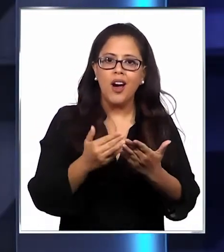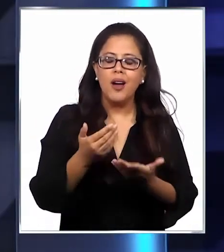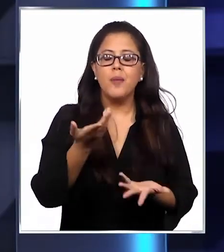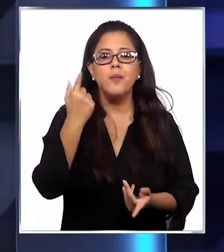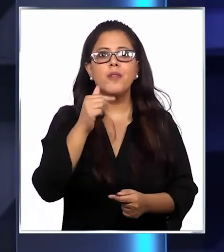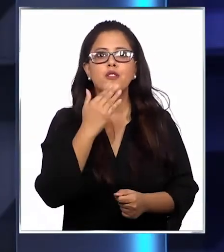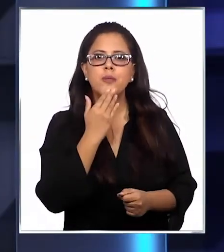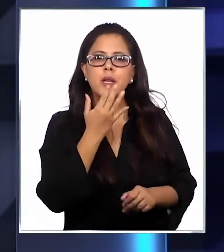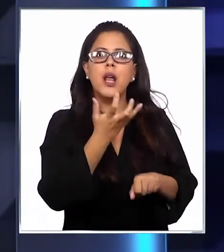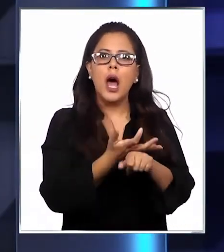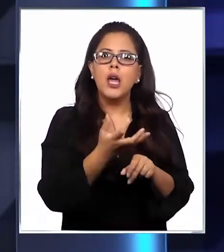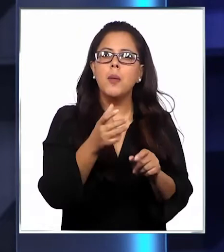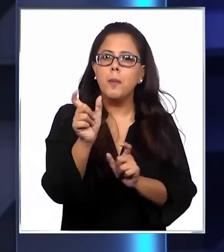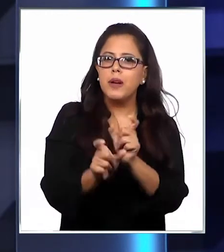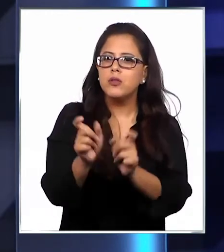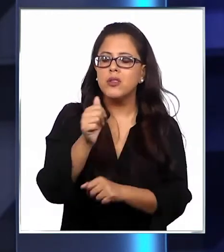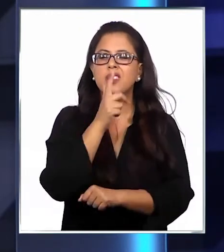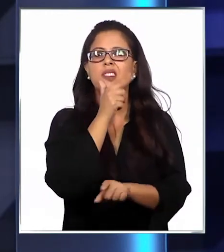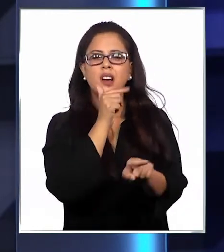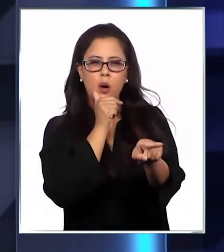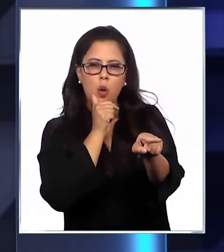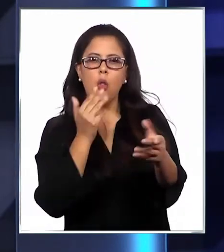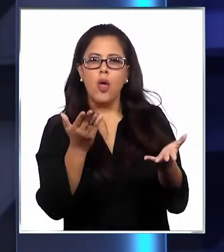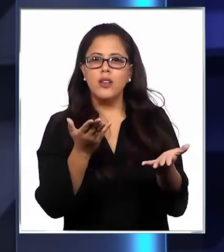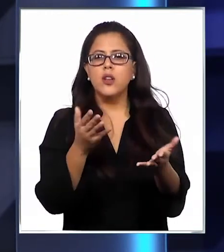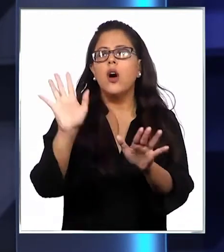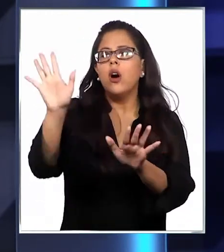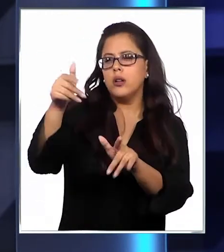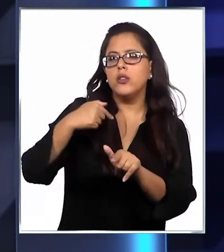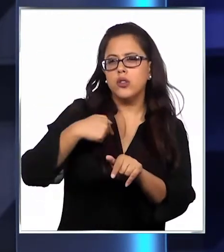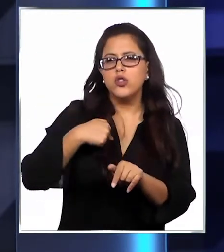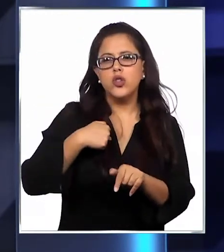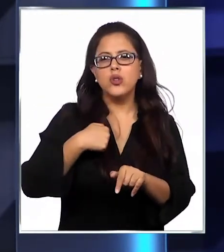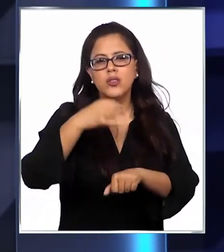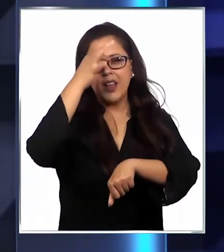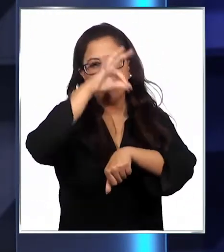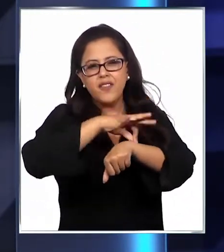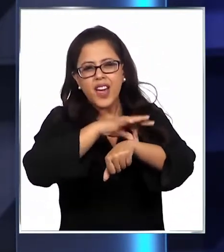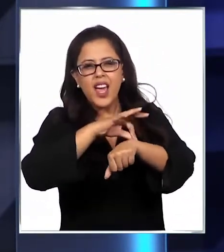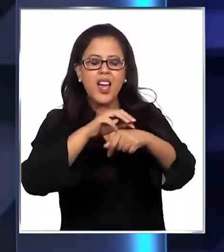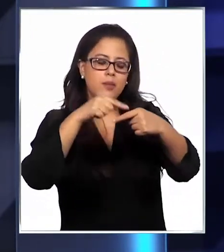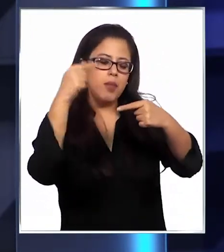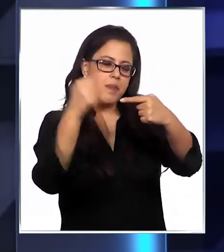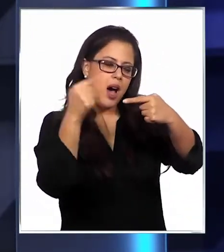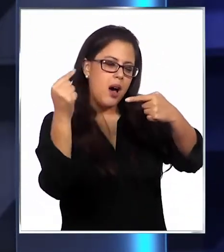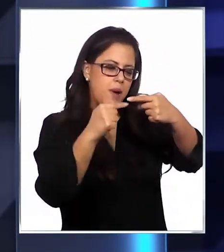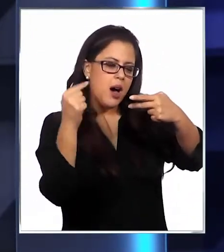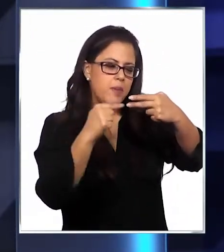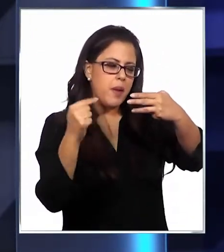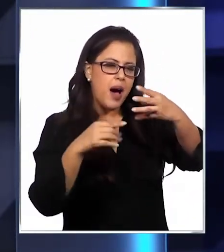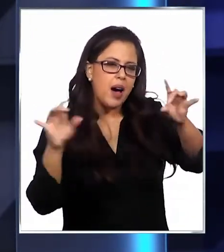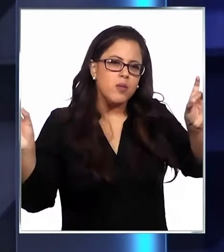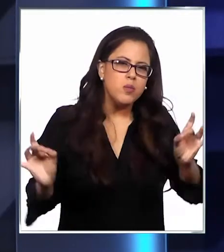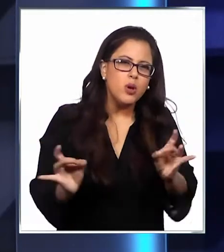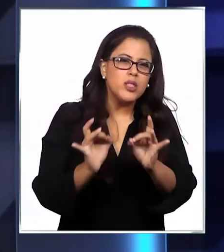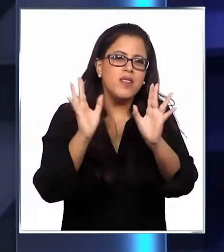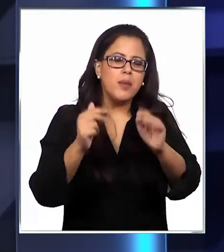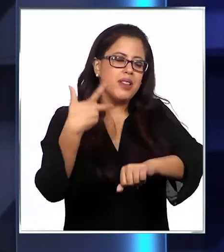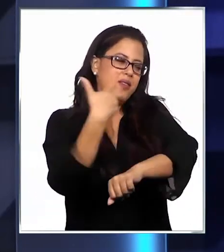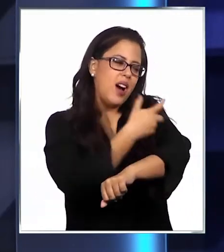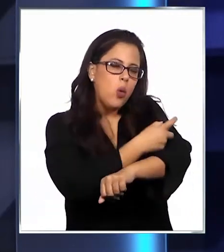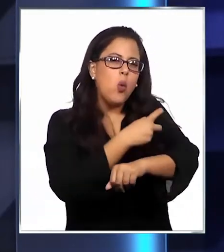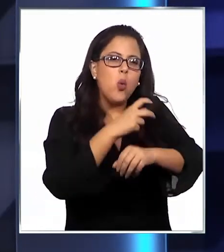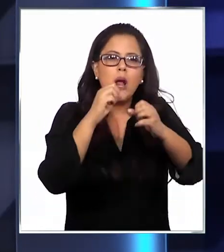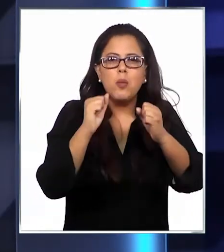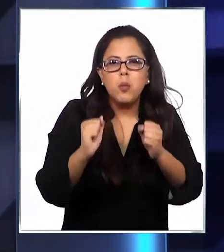manera. Pero todavía hay personas que dudan de esto y que dicen, mire, yo tengo tal condición y lo sumo a esta enfermedad y esta otra, entonces pienso que a lo mejor la